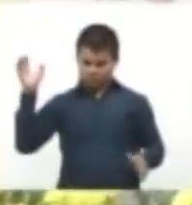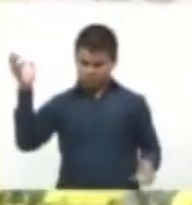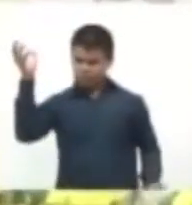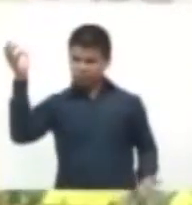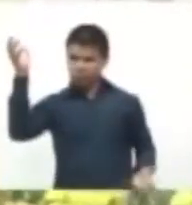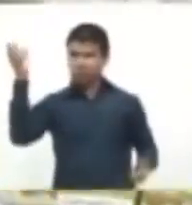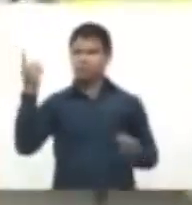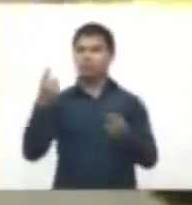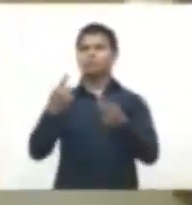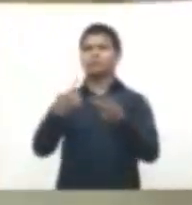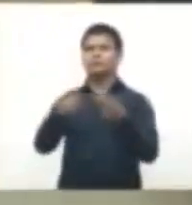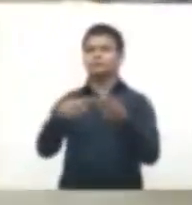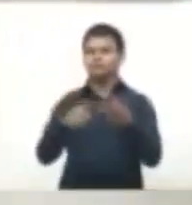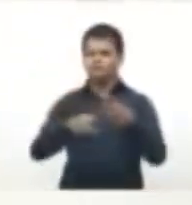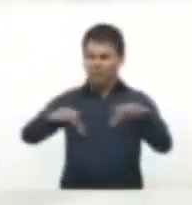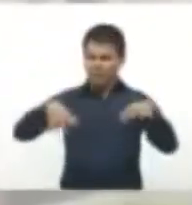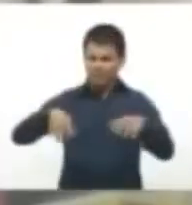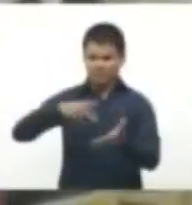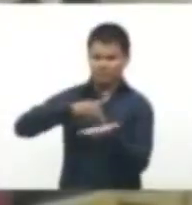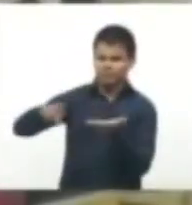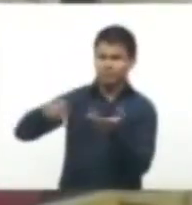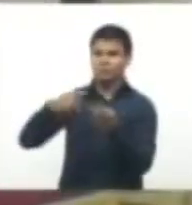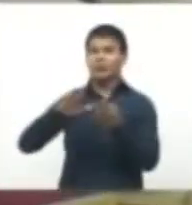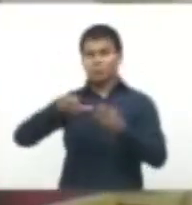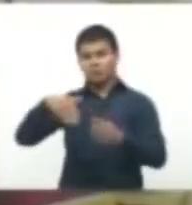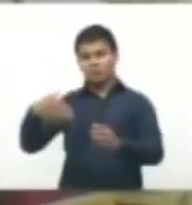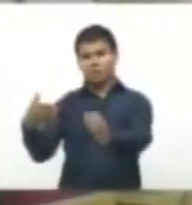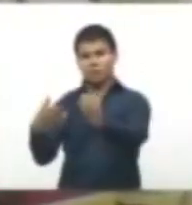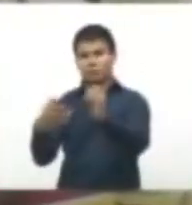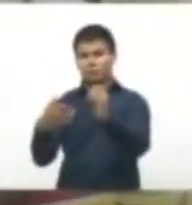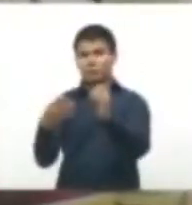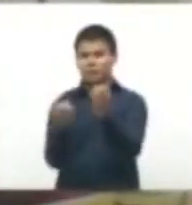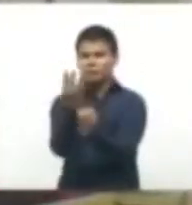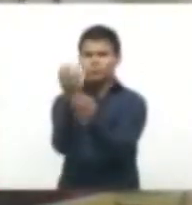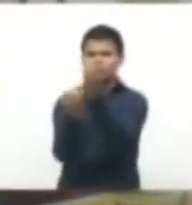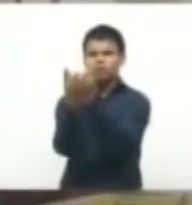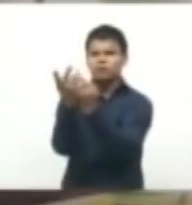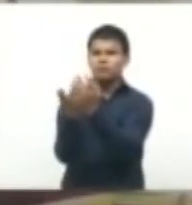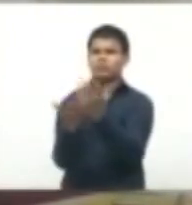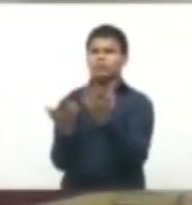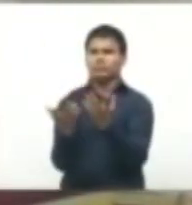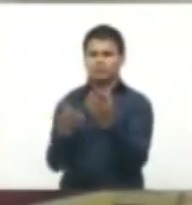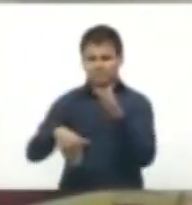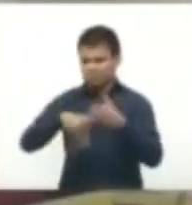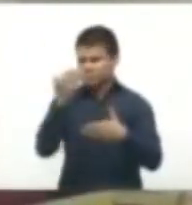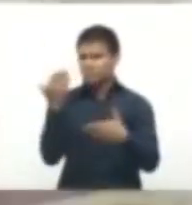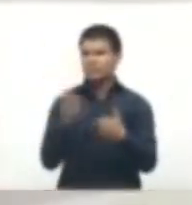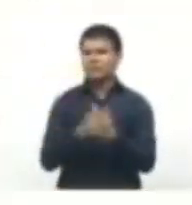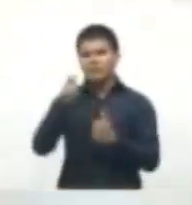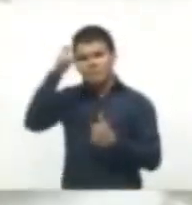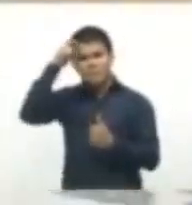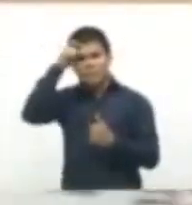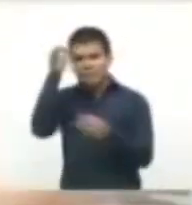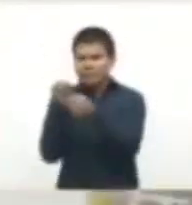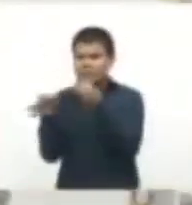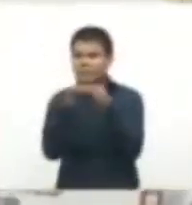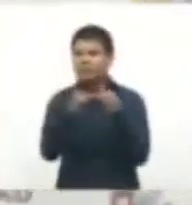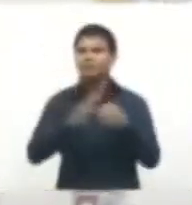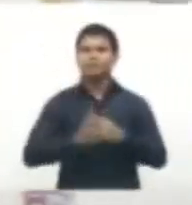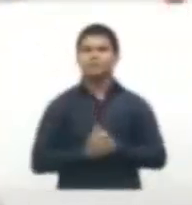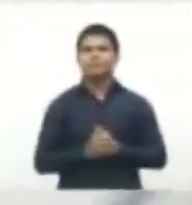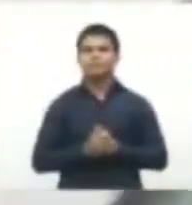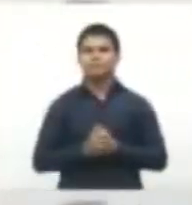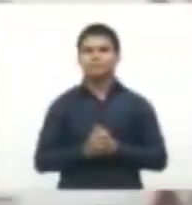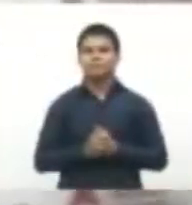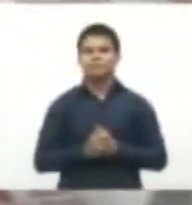y terminamos con la Batalla de Flores, que es la participación de las candidatas de los diferentes municipios. Y su reina central